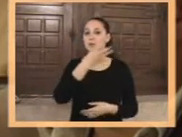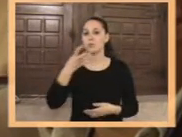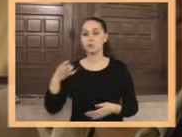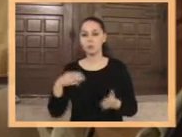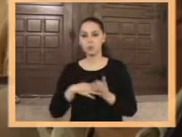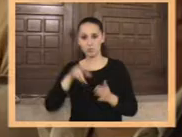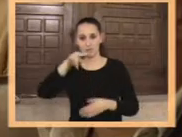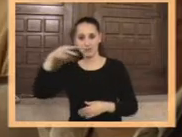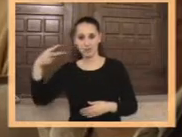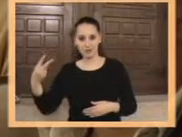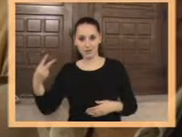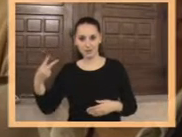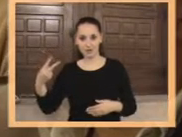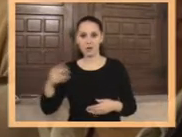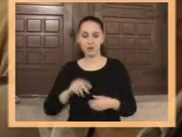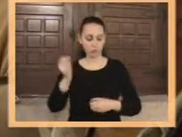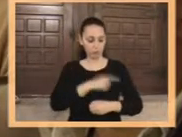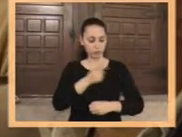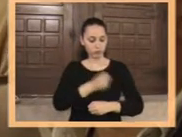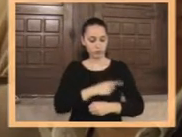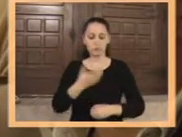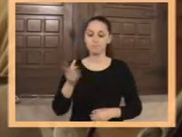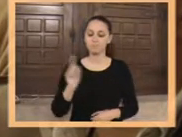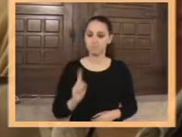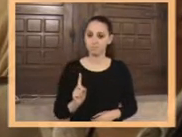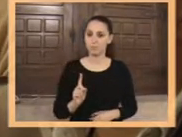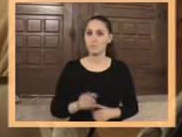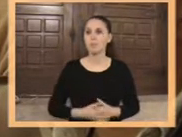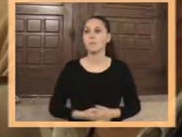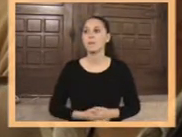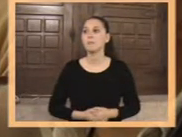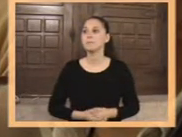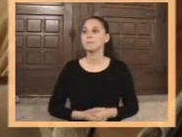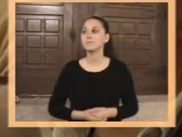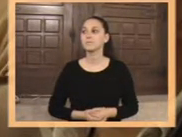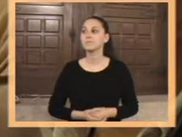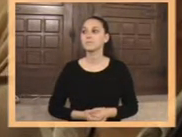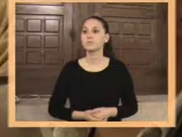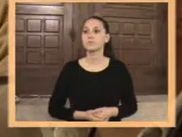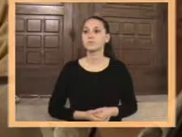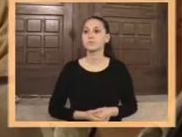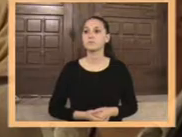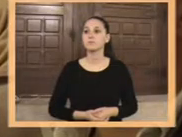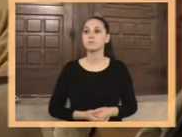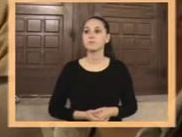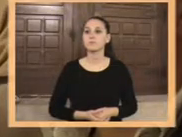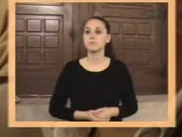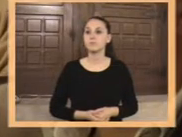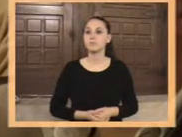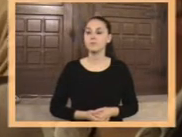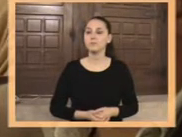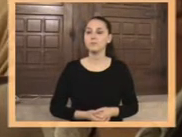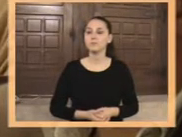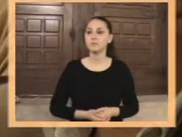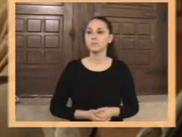paga. Bueno, nosotros, sin entrar en más consideraciones, únicamente como estamos aquí para defender, como es lógico,